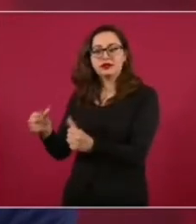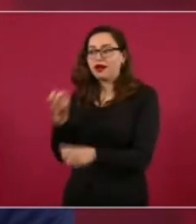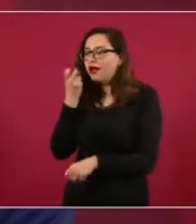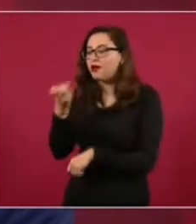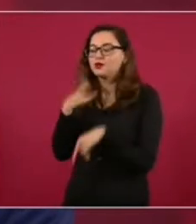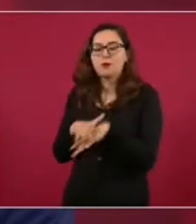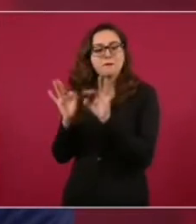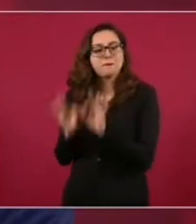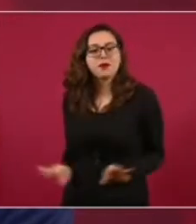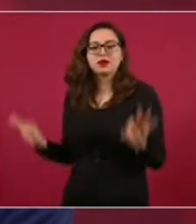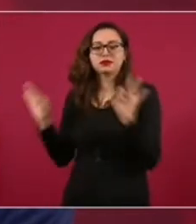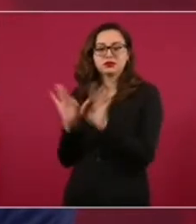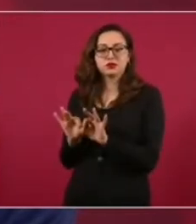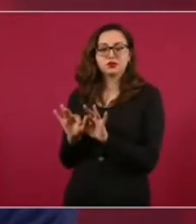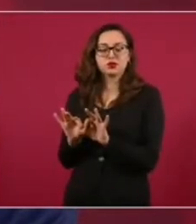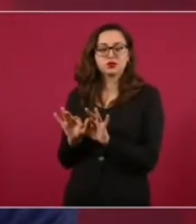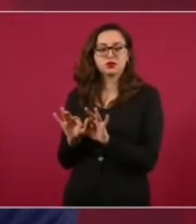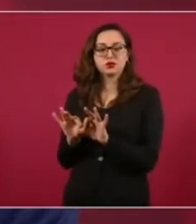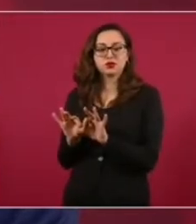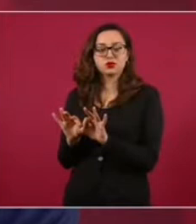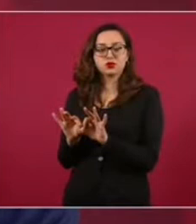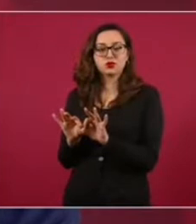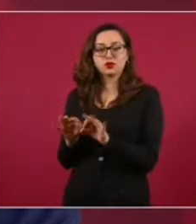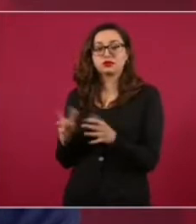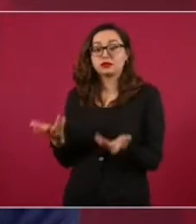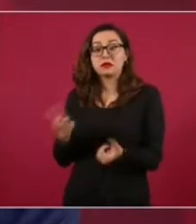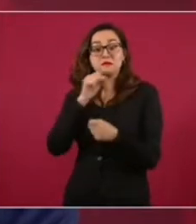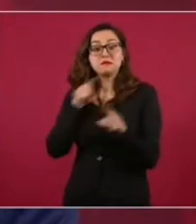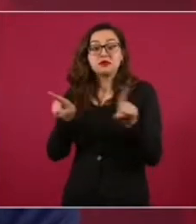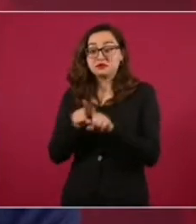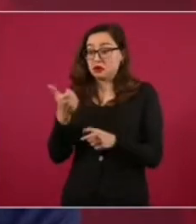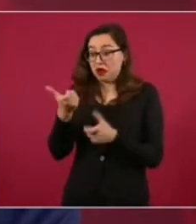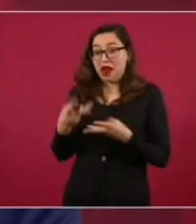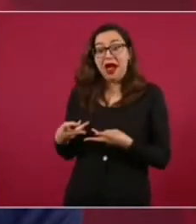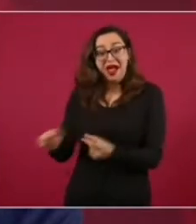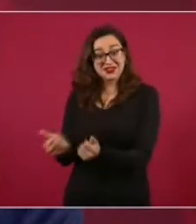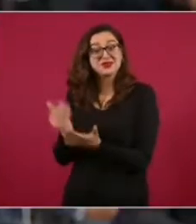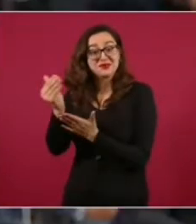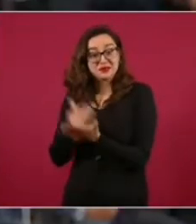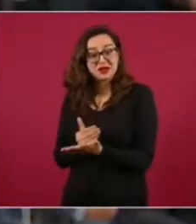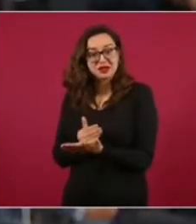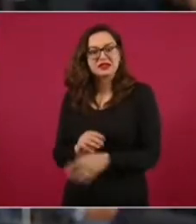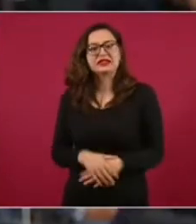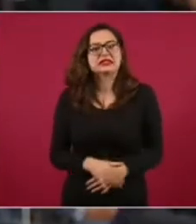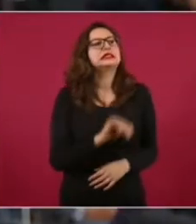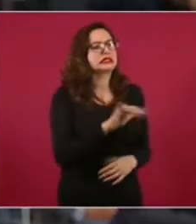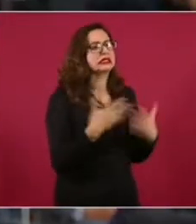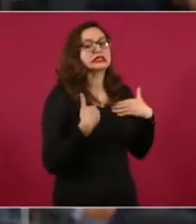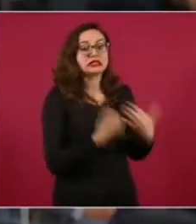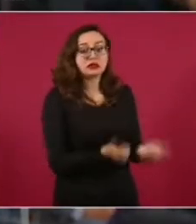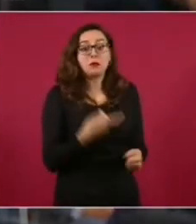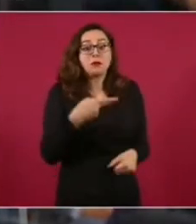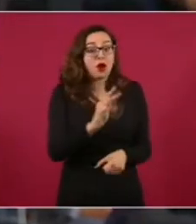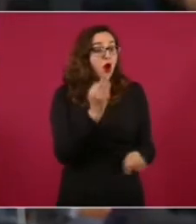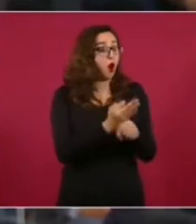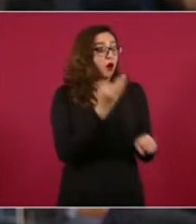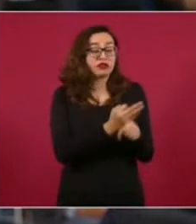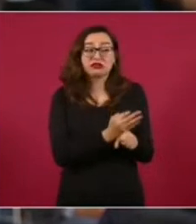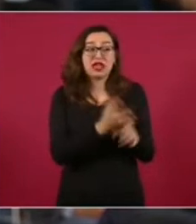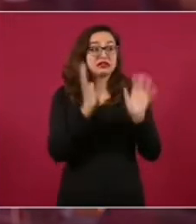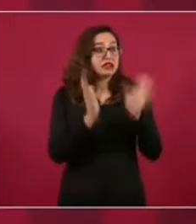y posiblemente la más económica para resolver el problema. Entiendo, pero es que ya es el gobierno más violento y usted no